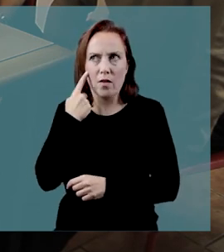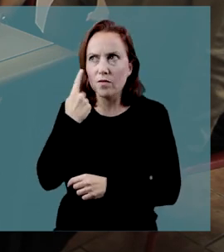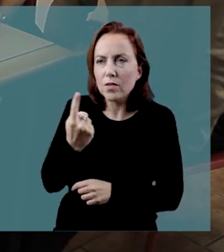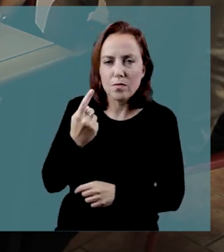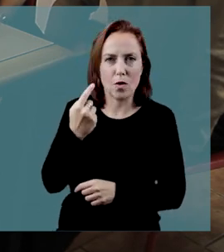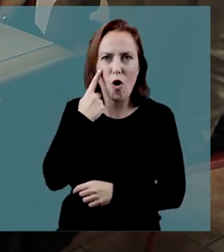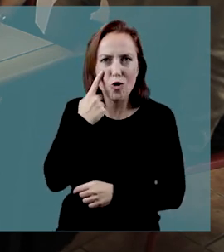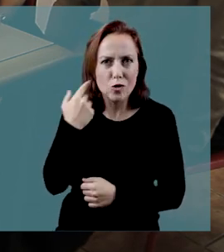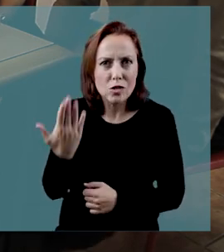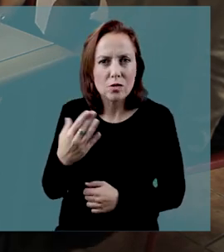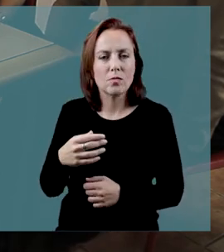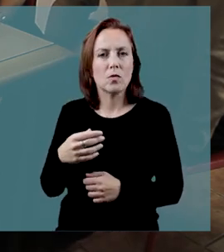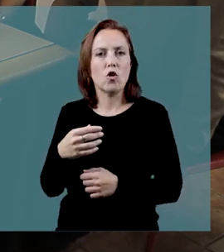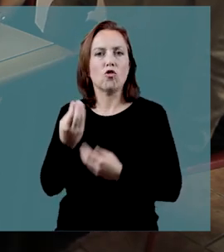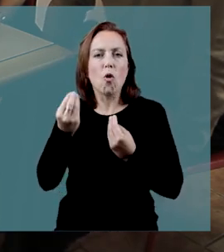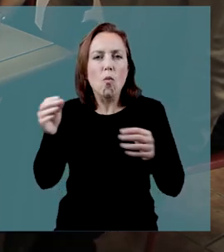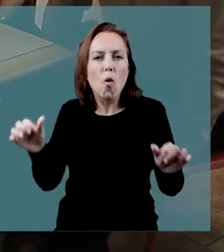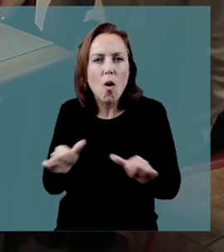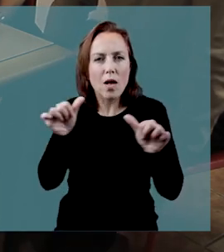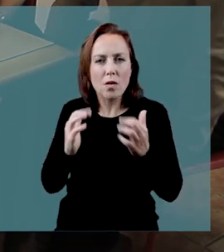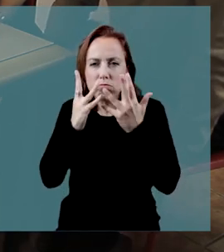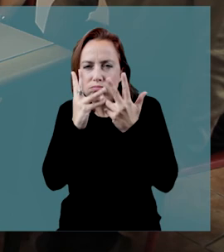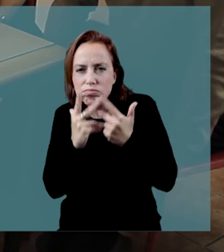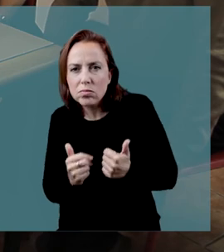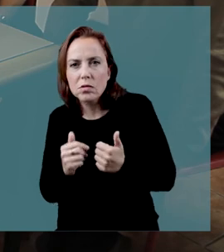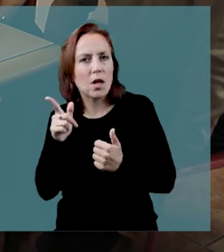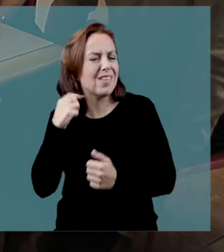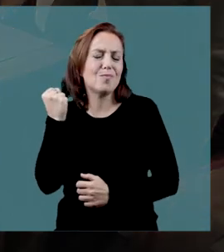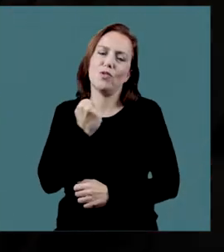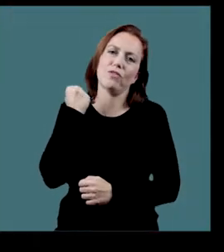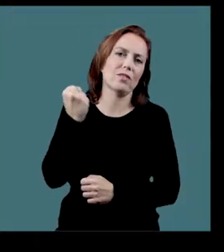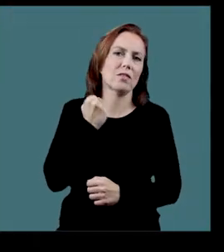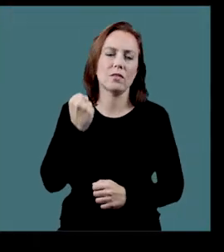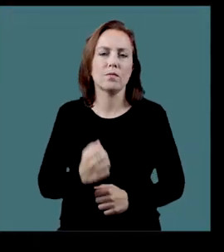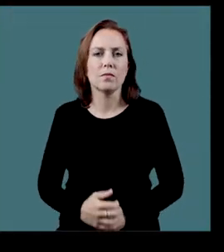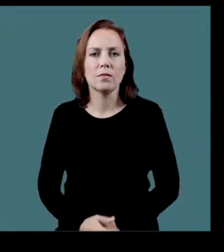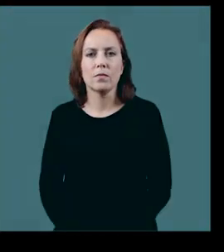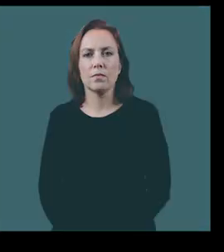de funcionamiento que me parece que fue muy importante, ¿no?